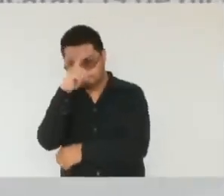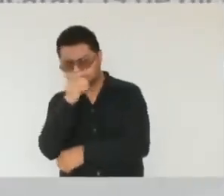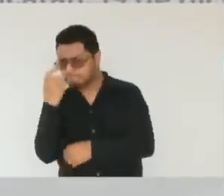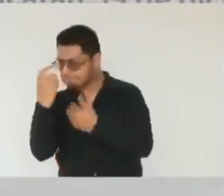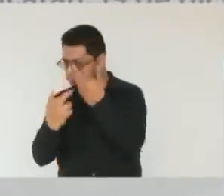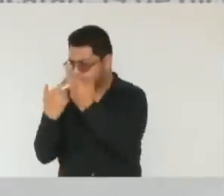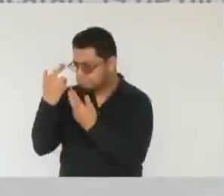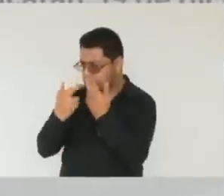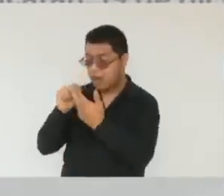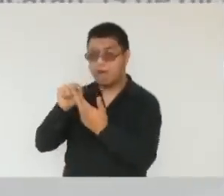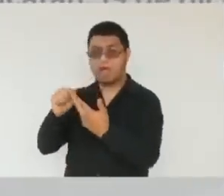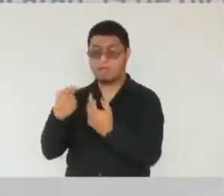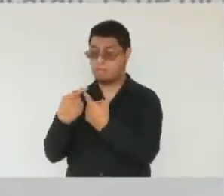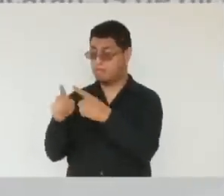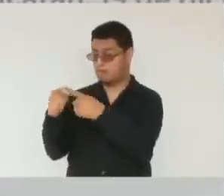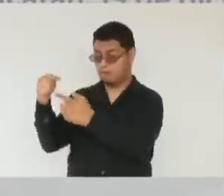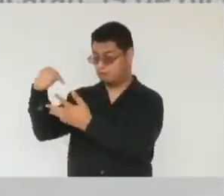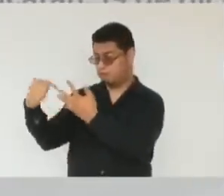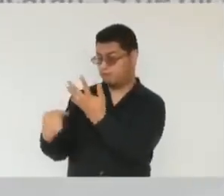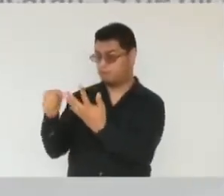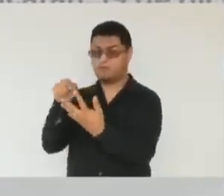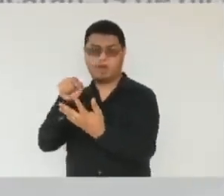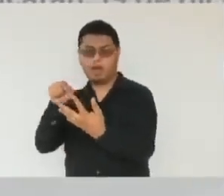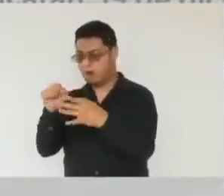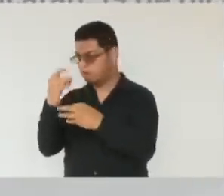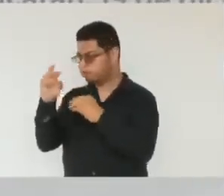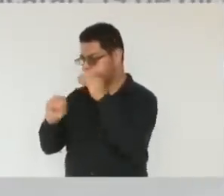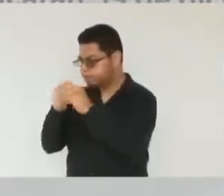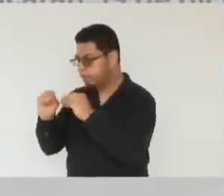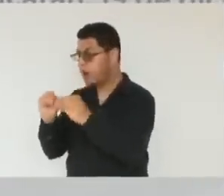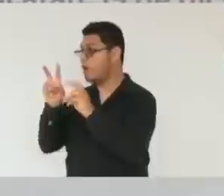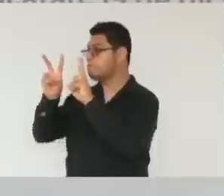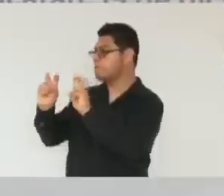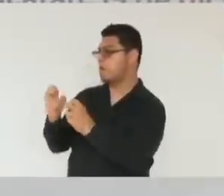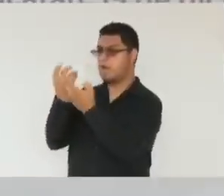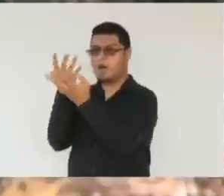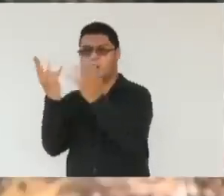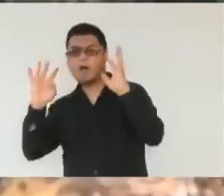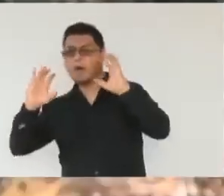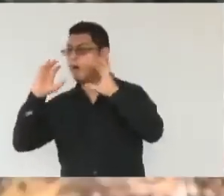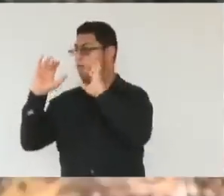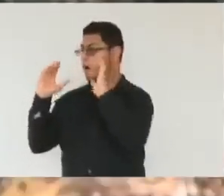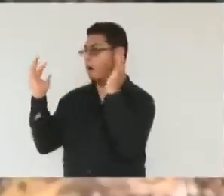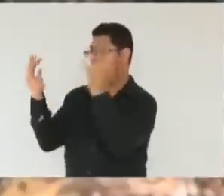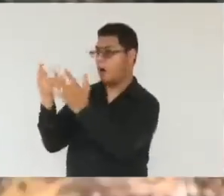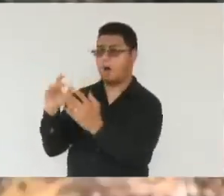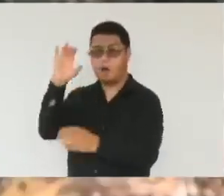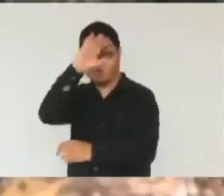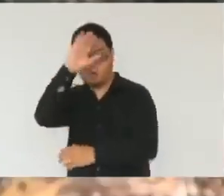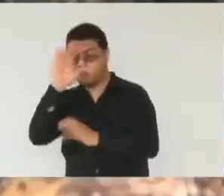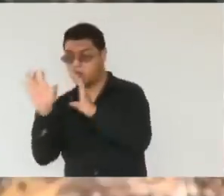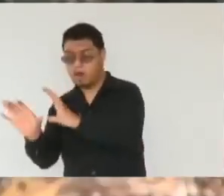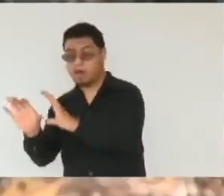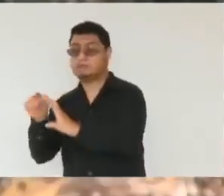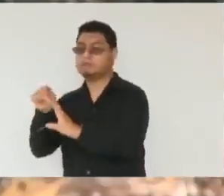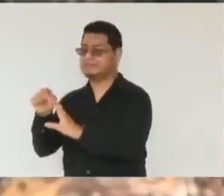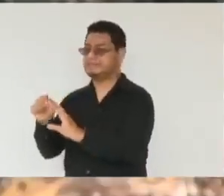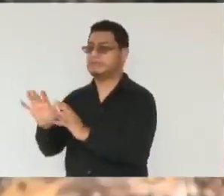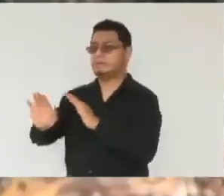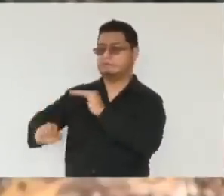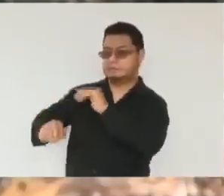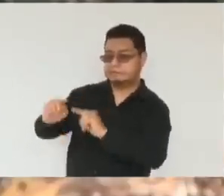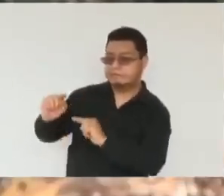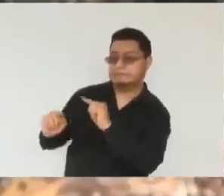consecuencia de diferentes aspectos de carácter social, de índole ambiental, de índole arqueológica y de índole técnica que está provocando ciertas